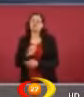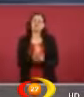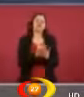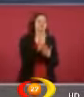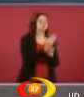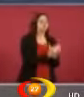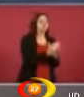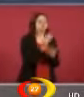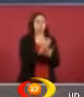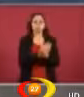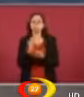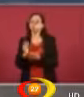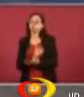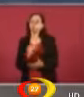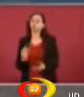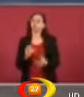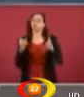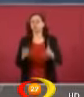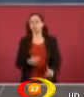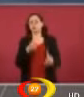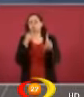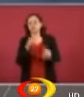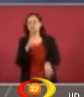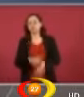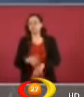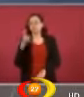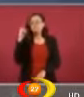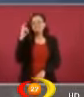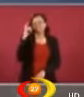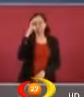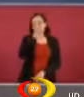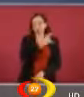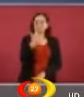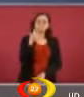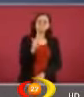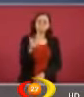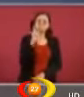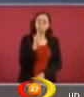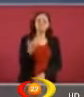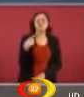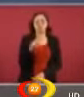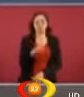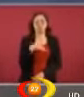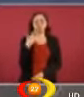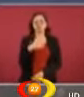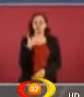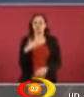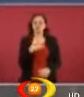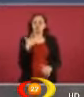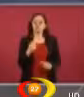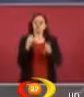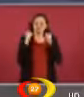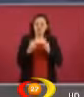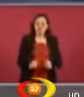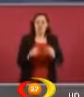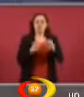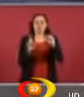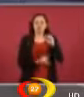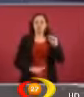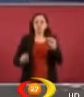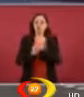nuestro principal desafío pero estamos seguros de que vamos a hacer en ara mexico